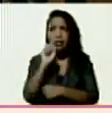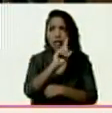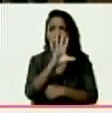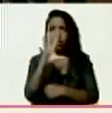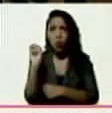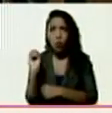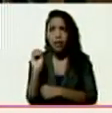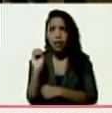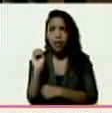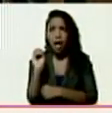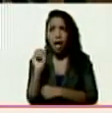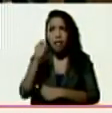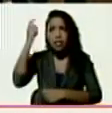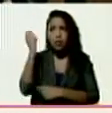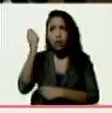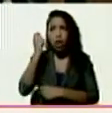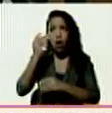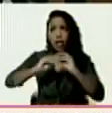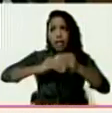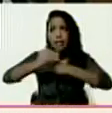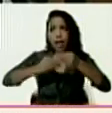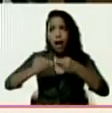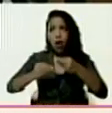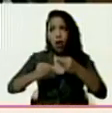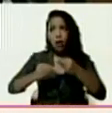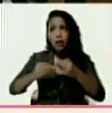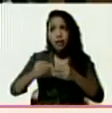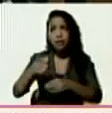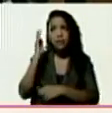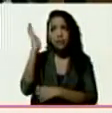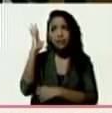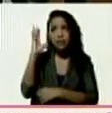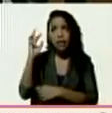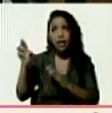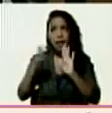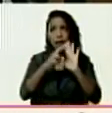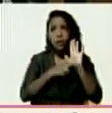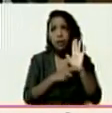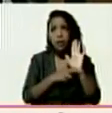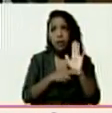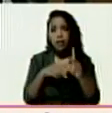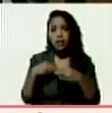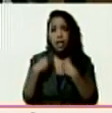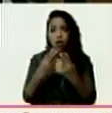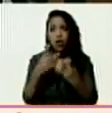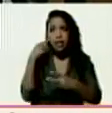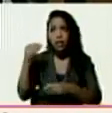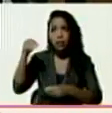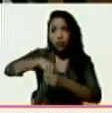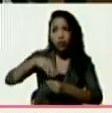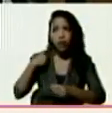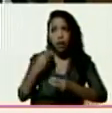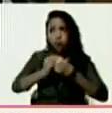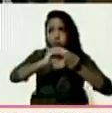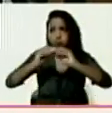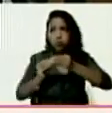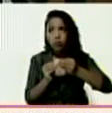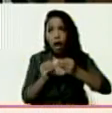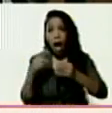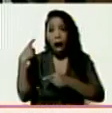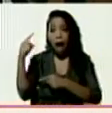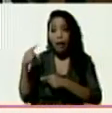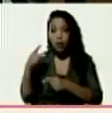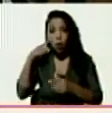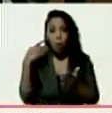150 diputados que conformaron ese quórum reglamentario, bueno, se dio entonces ese acto de instalación. Allí con los